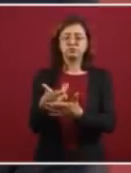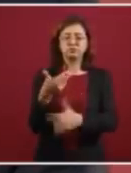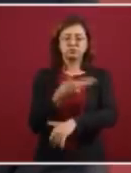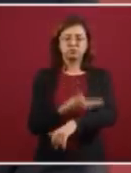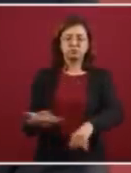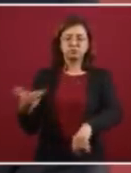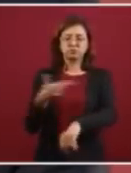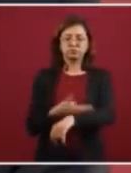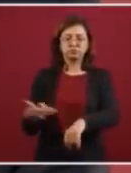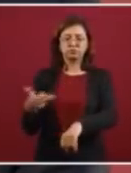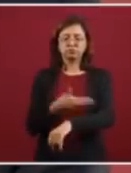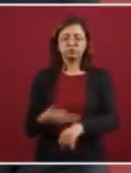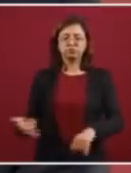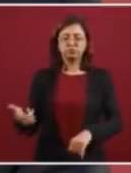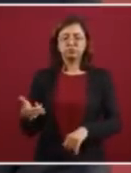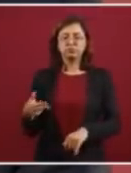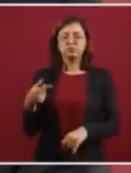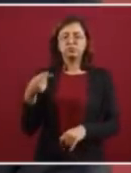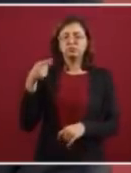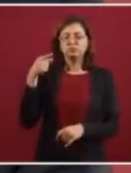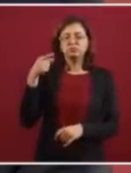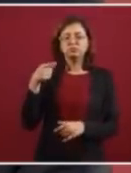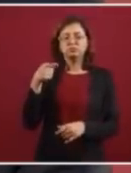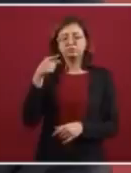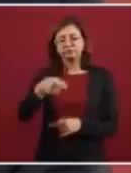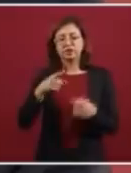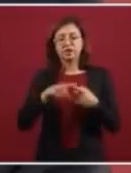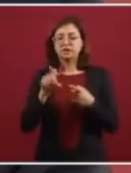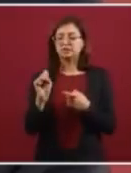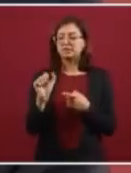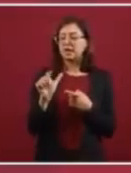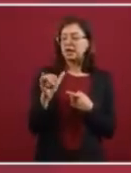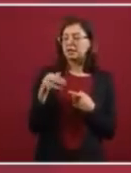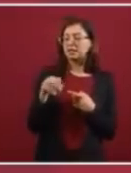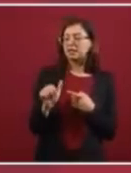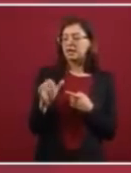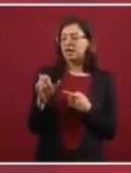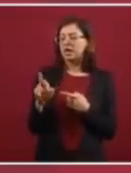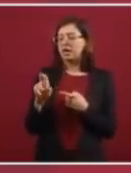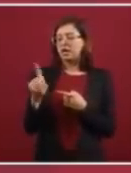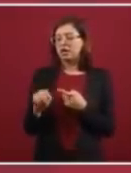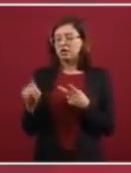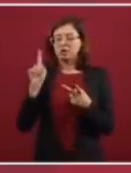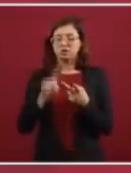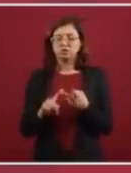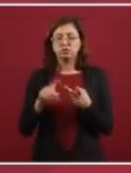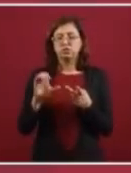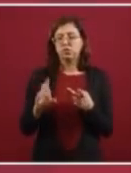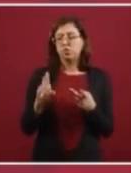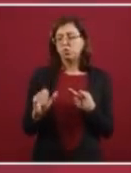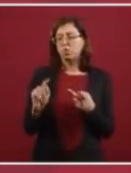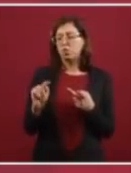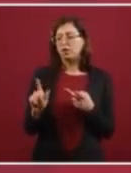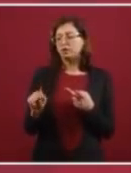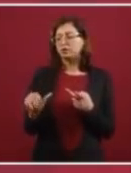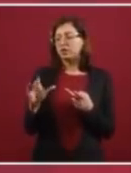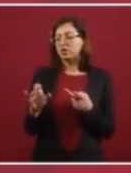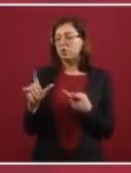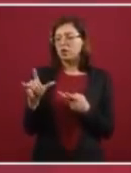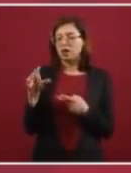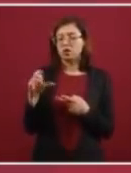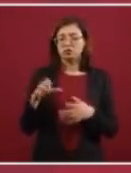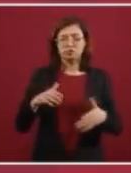de los puertos de Salina Cruz y Coatzacoalcos en el Istmo, por el proyecto que